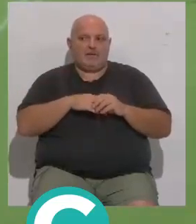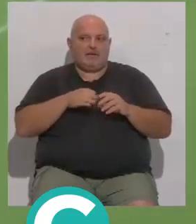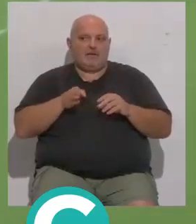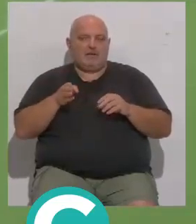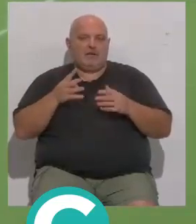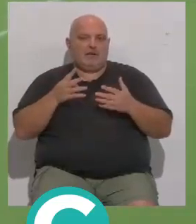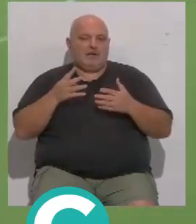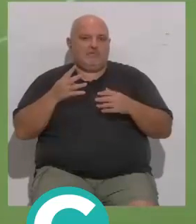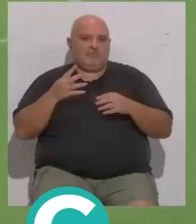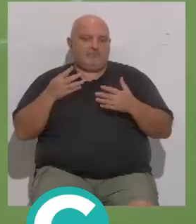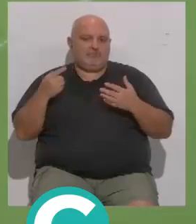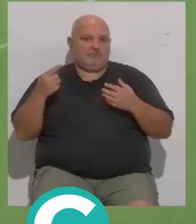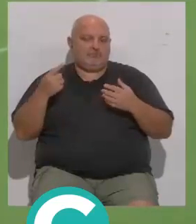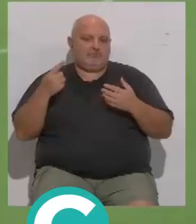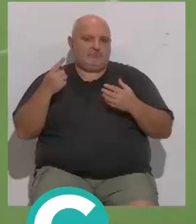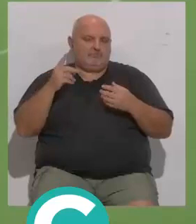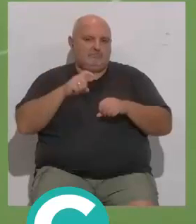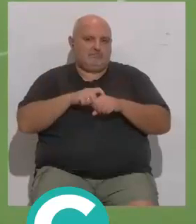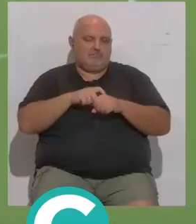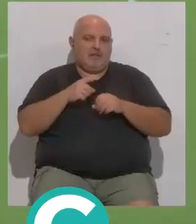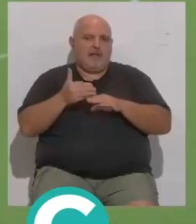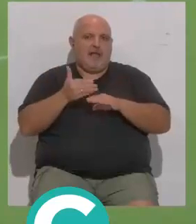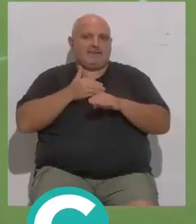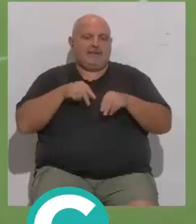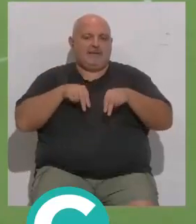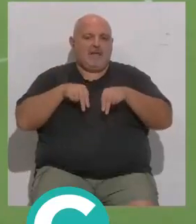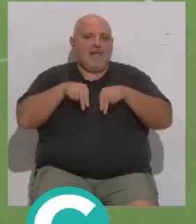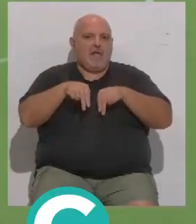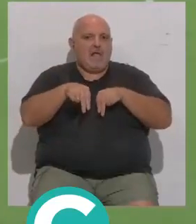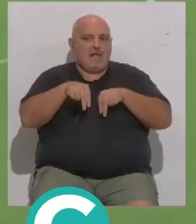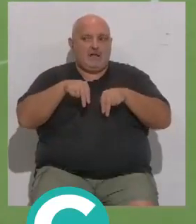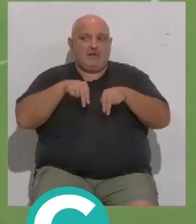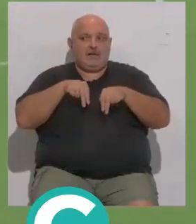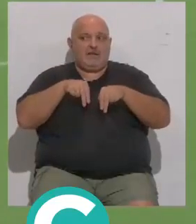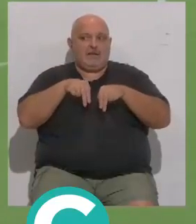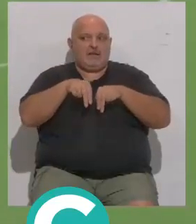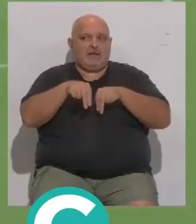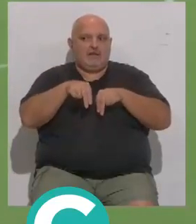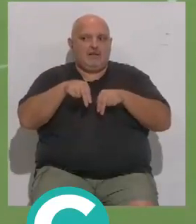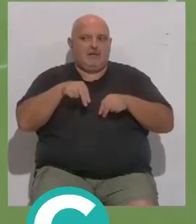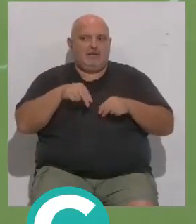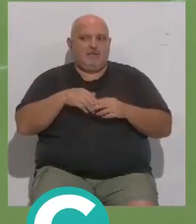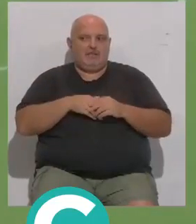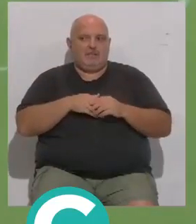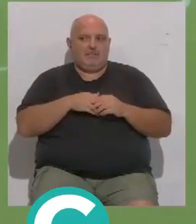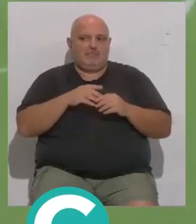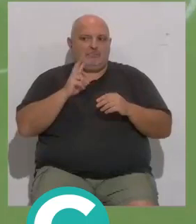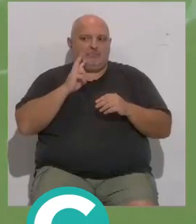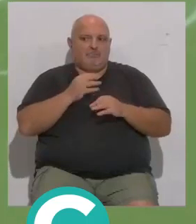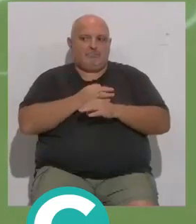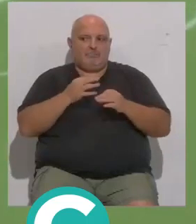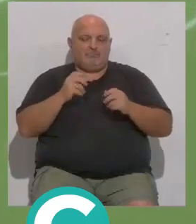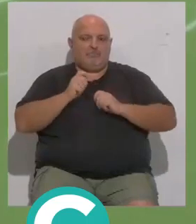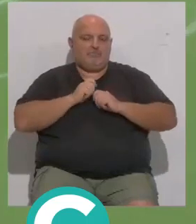de 9-9. Sí, total, la verdad es que anticipa muy bien, gana la posición y define de manera impecable